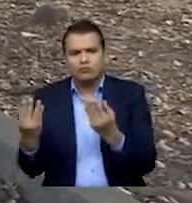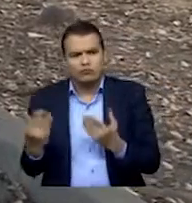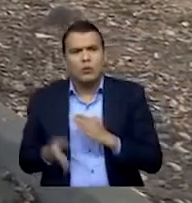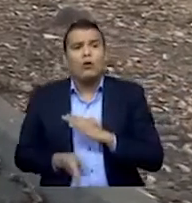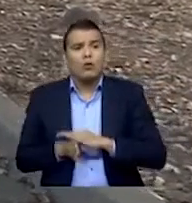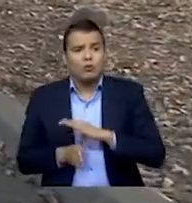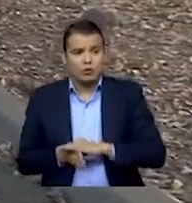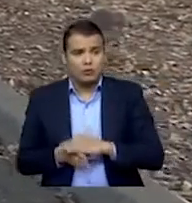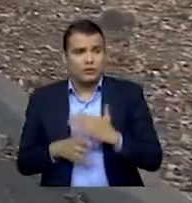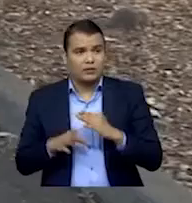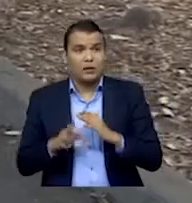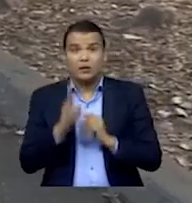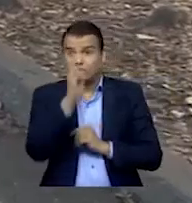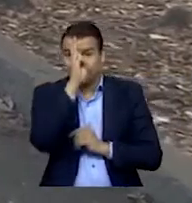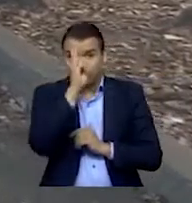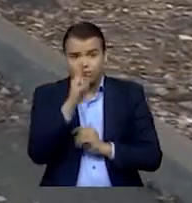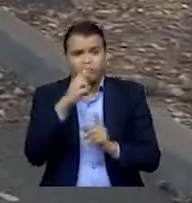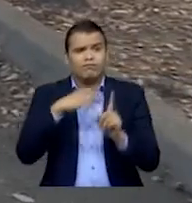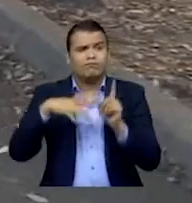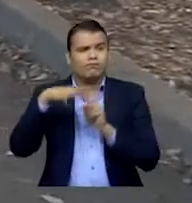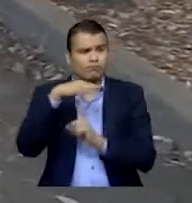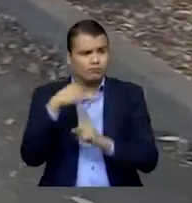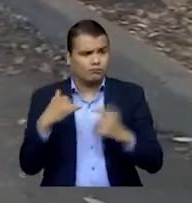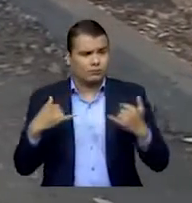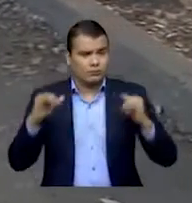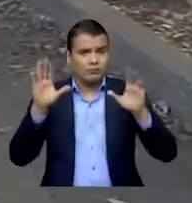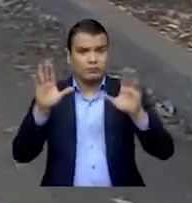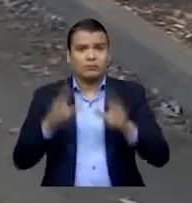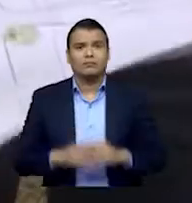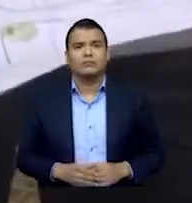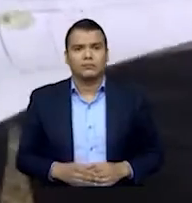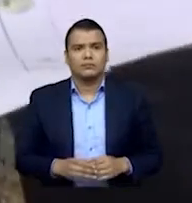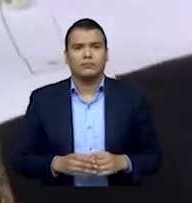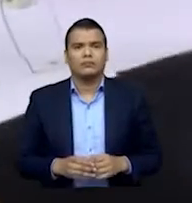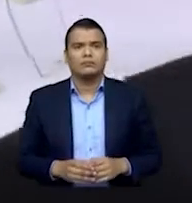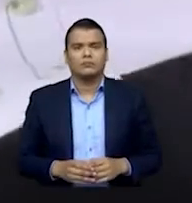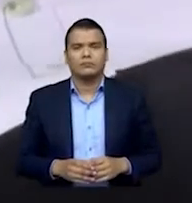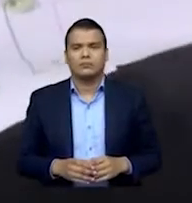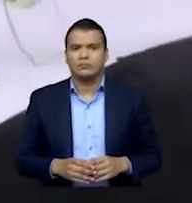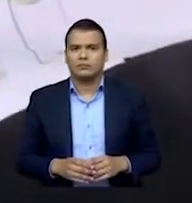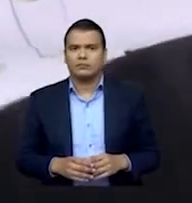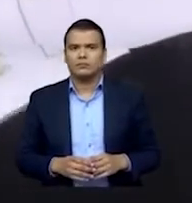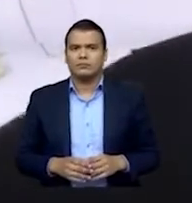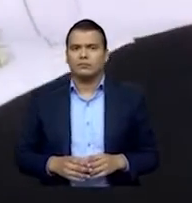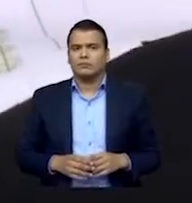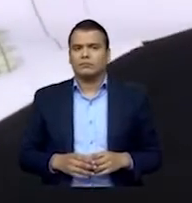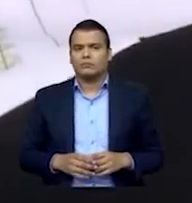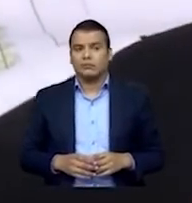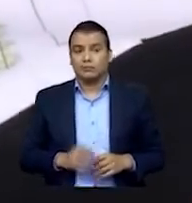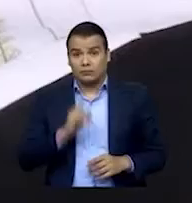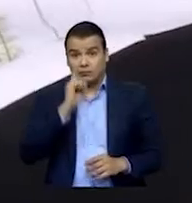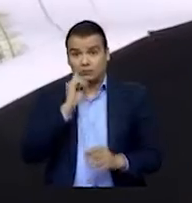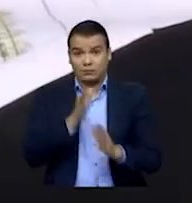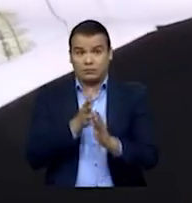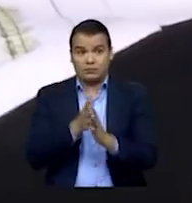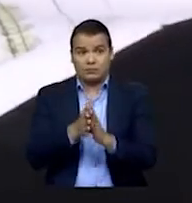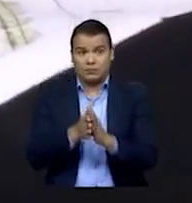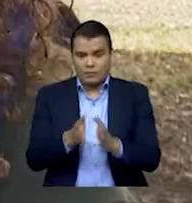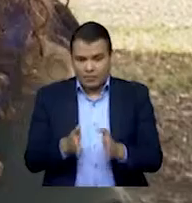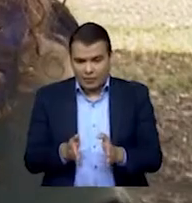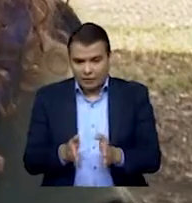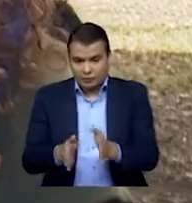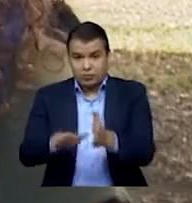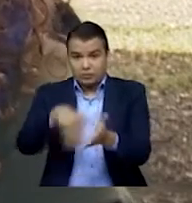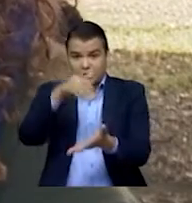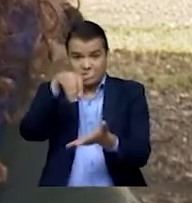ambientalmente sostenible definido como una determinante de diseño no intervenir el separador